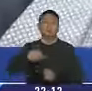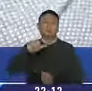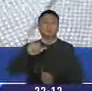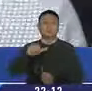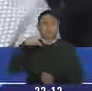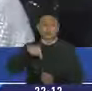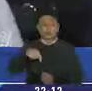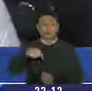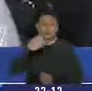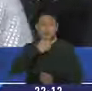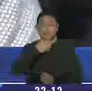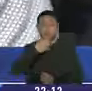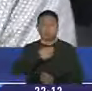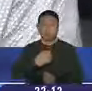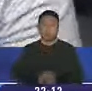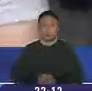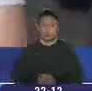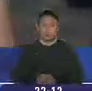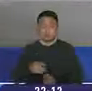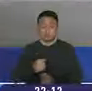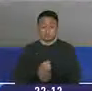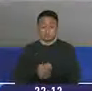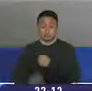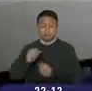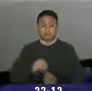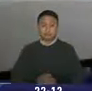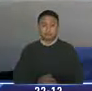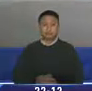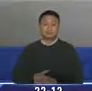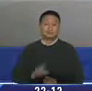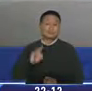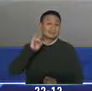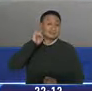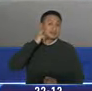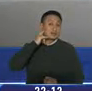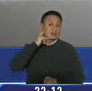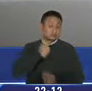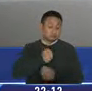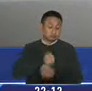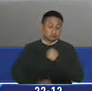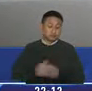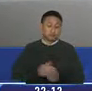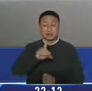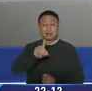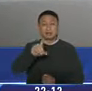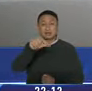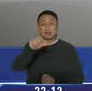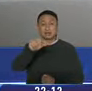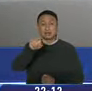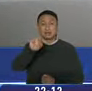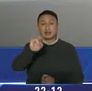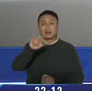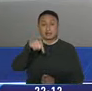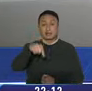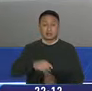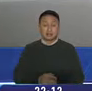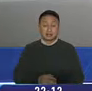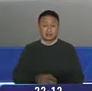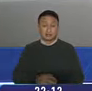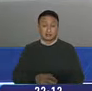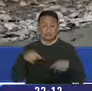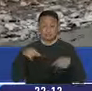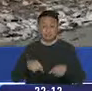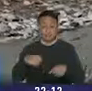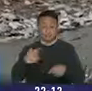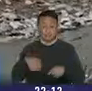de Ambato nació en plena selva. De que un niño nazca en el Darién también es un signo de esperanza, pero también es un signo de fracaso.